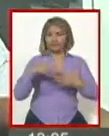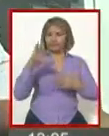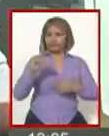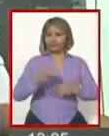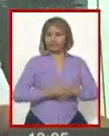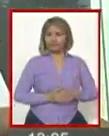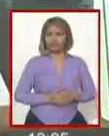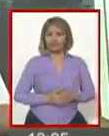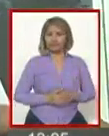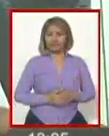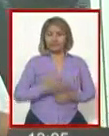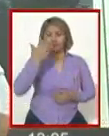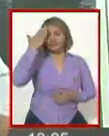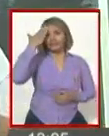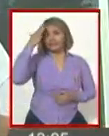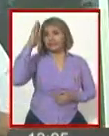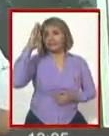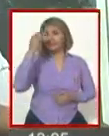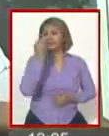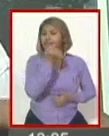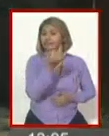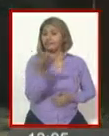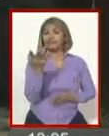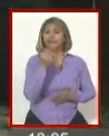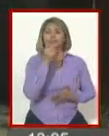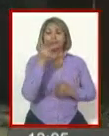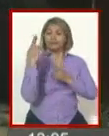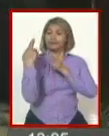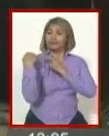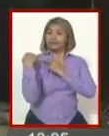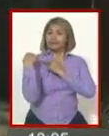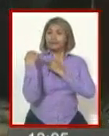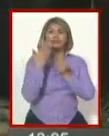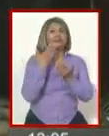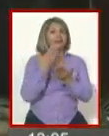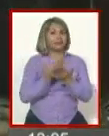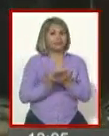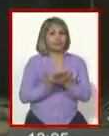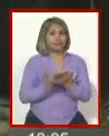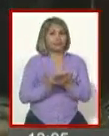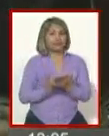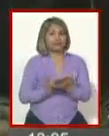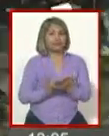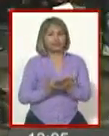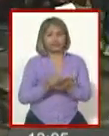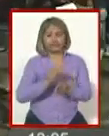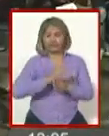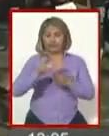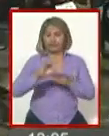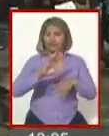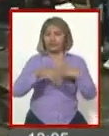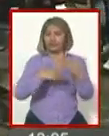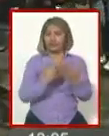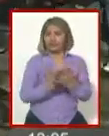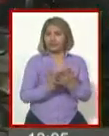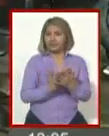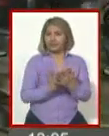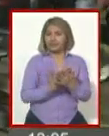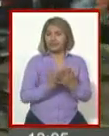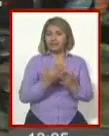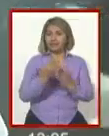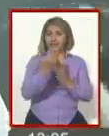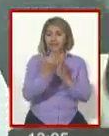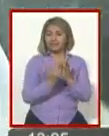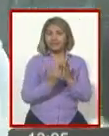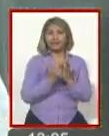yo no sé, pero cualquiera de los que se haga cargo de los aportes me parece muy bien que estén cumpliendo con todos los trámites,